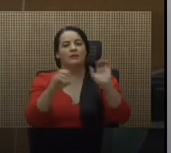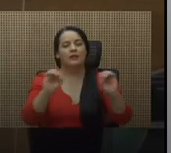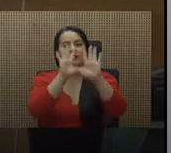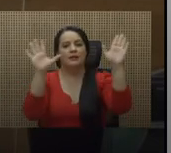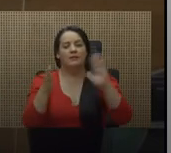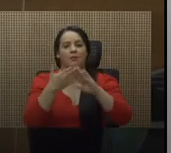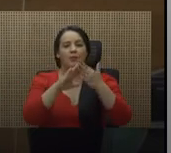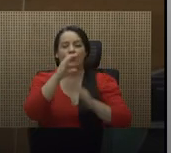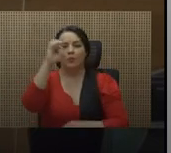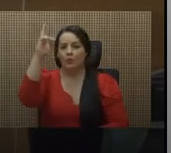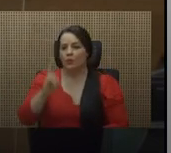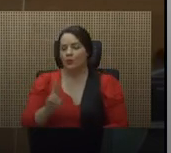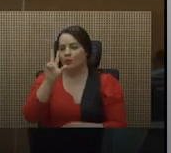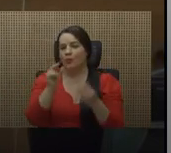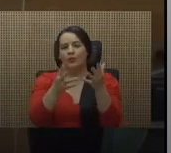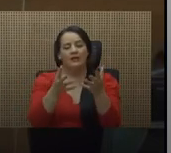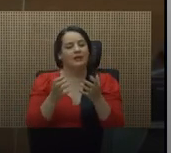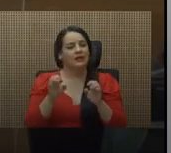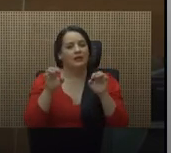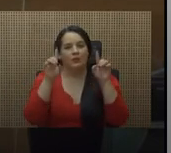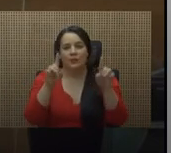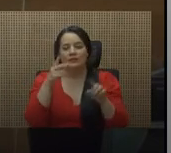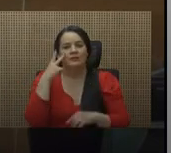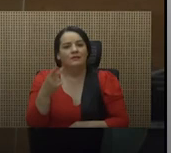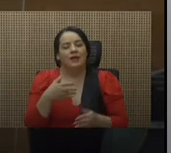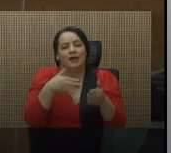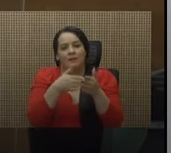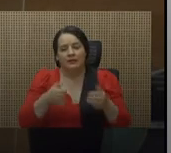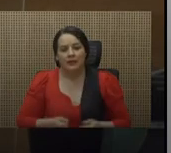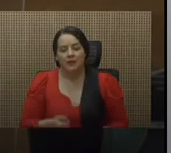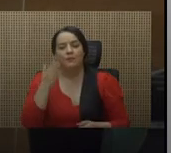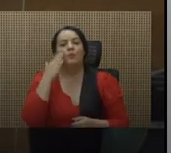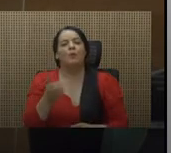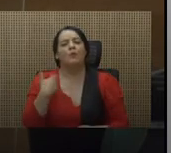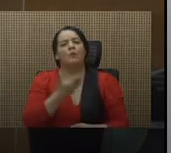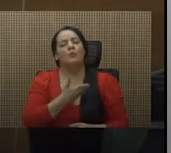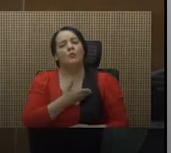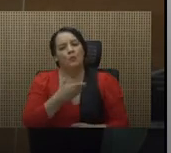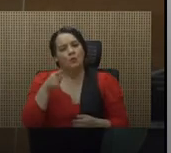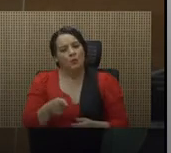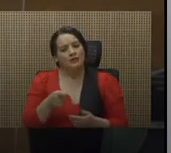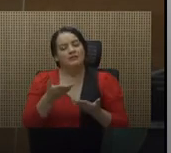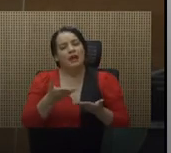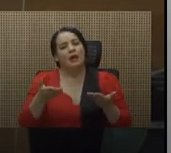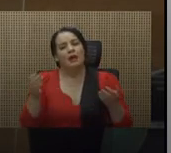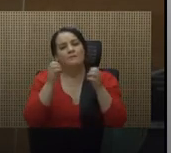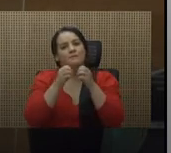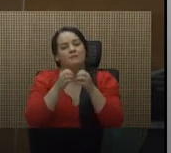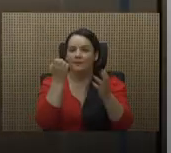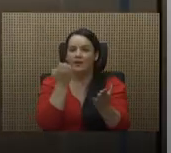pueblo costarricense no quiere que la educación se vea afectada, ya que es nuestra arma más poderosa para combatir